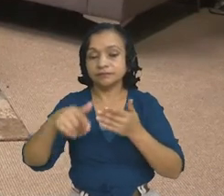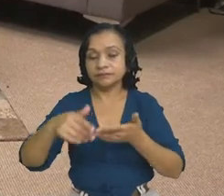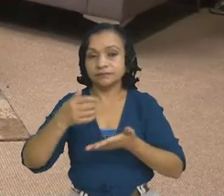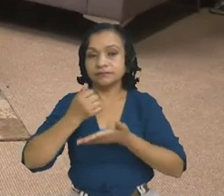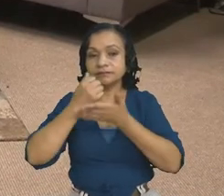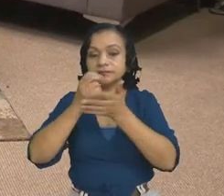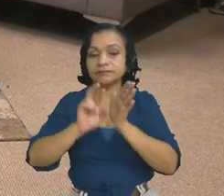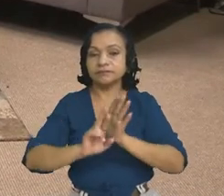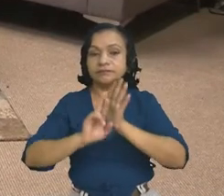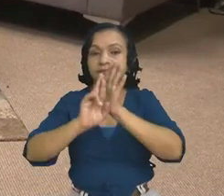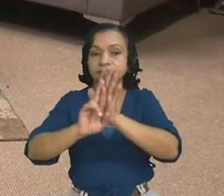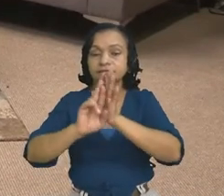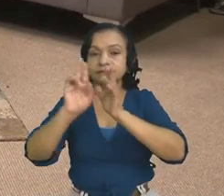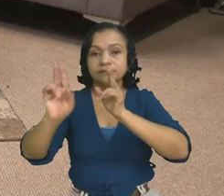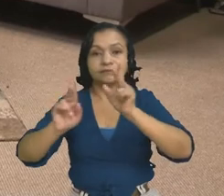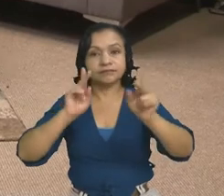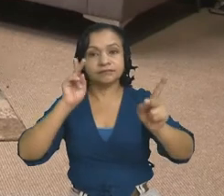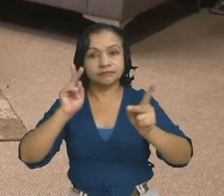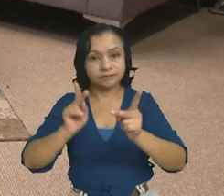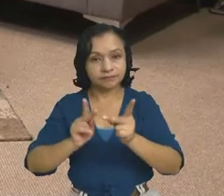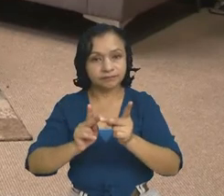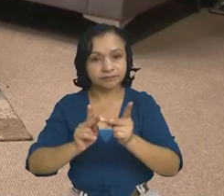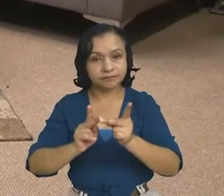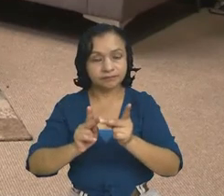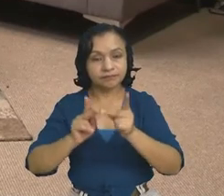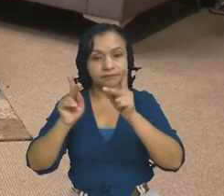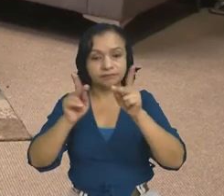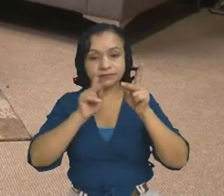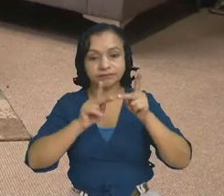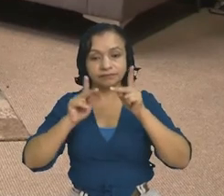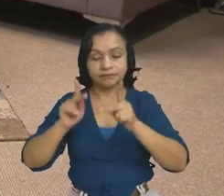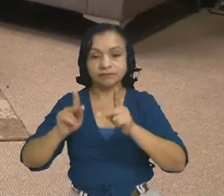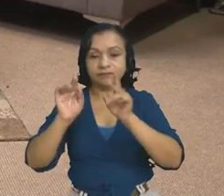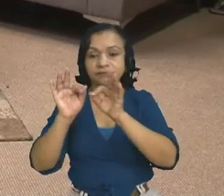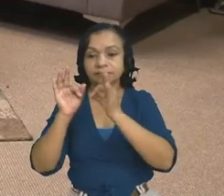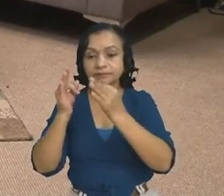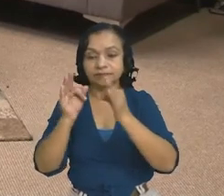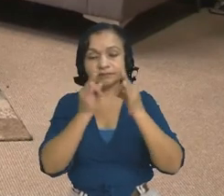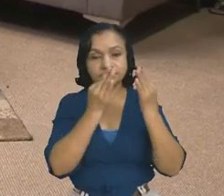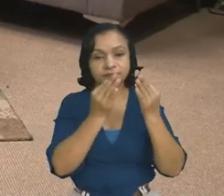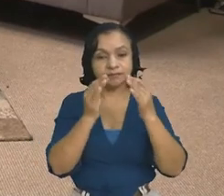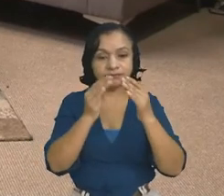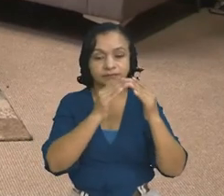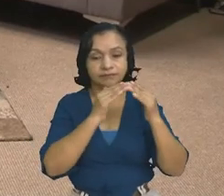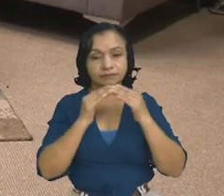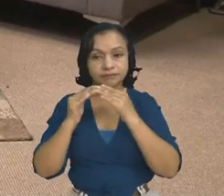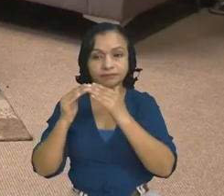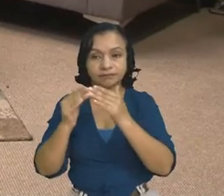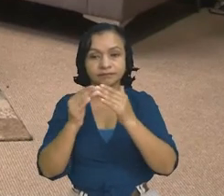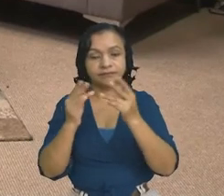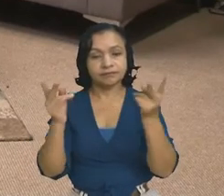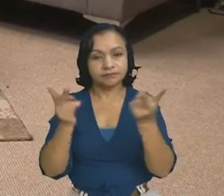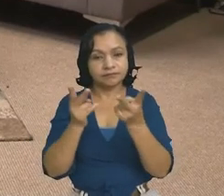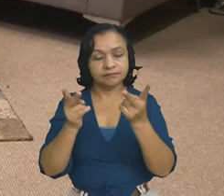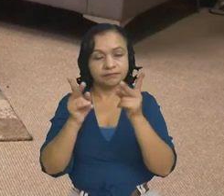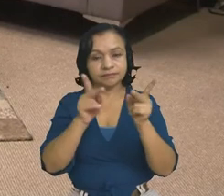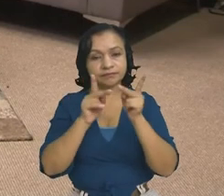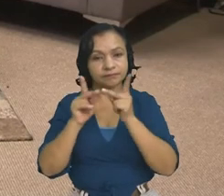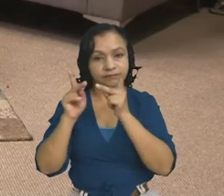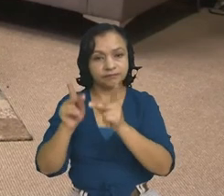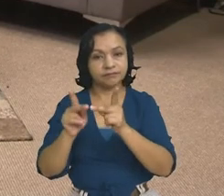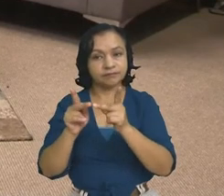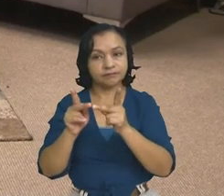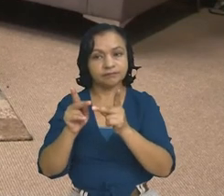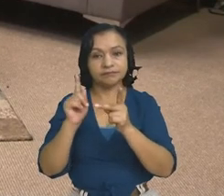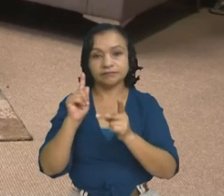una respuesta integral, no solo a la persona, sino a la familia y a la misma comunidad que donde vive esa persona, y que realmente, pues,